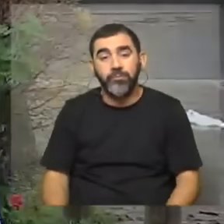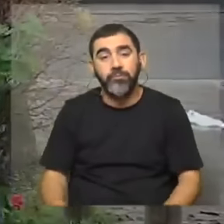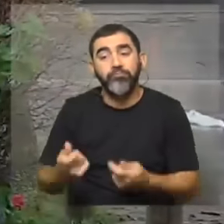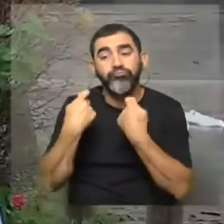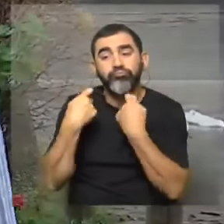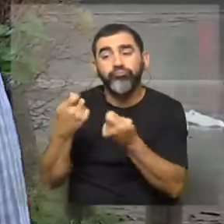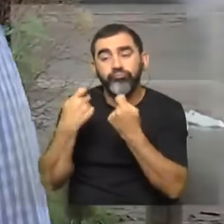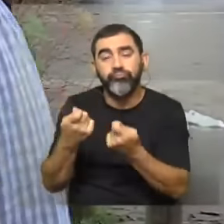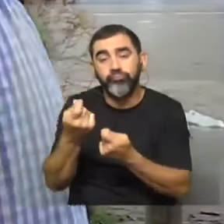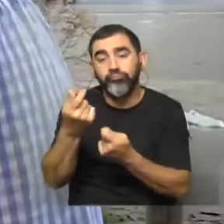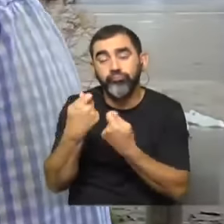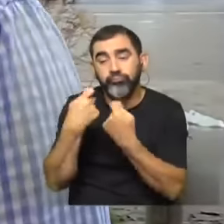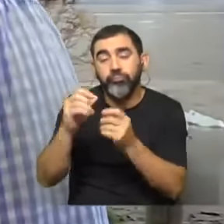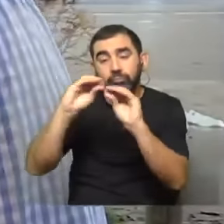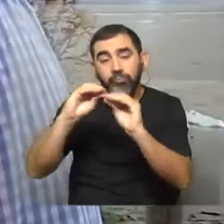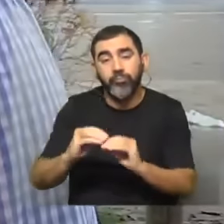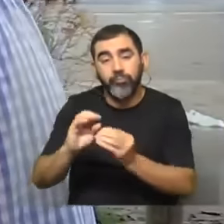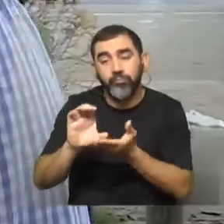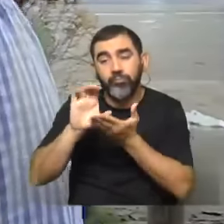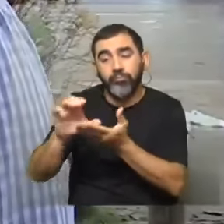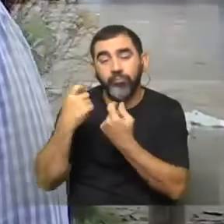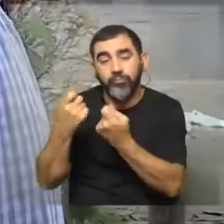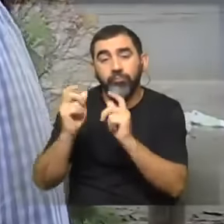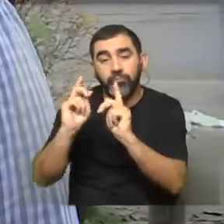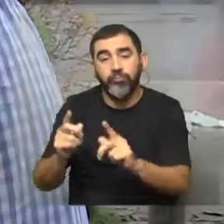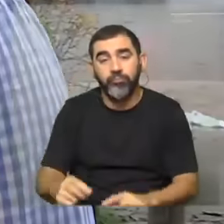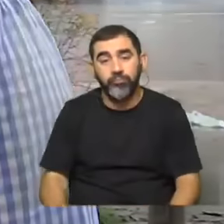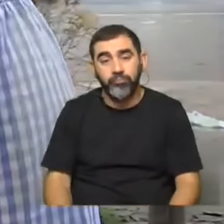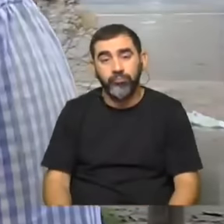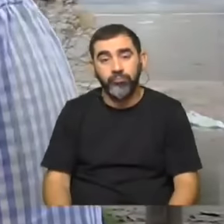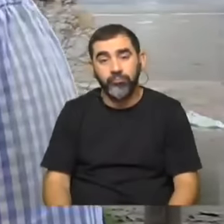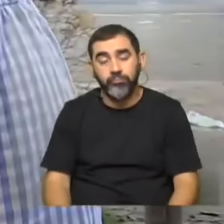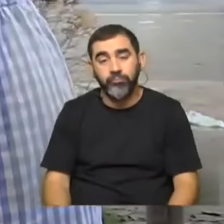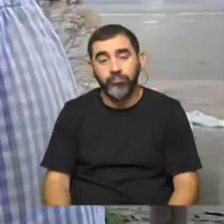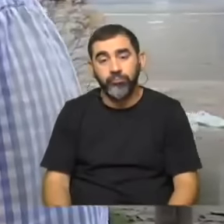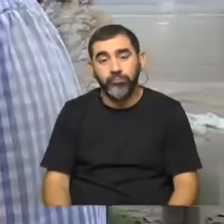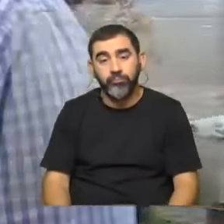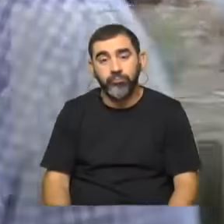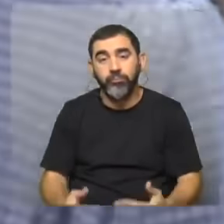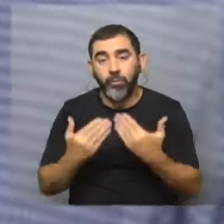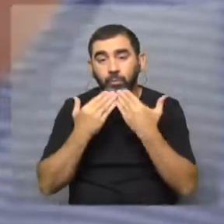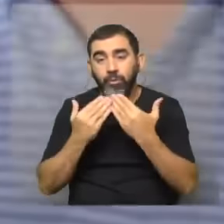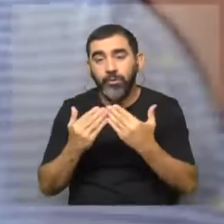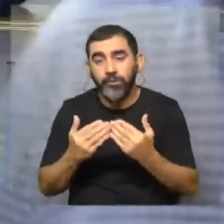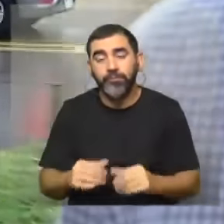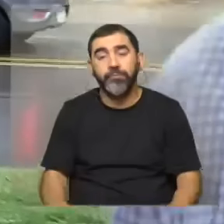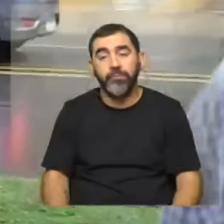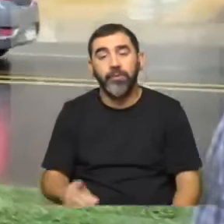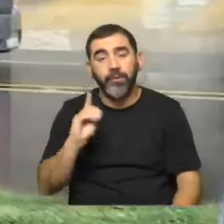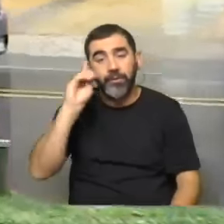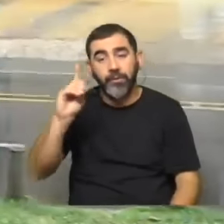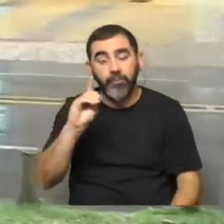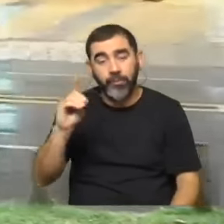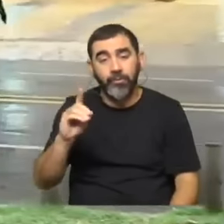no Cuál cuál va a ser el presupuesto que se va a destinar a estos fines diputado muy amable por estos minutos Muchas gracias eh el diputado Felipe